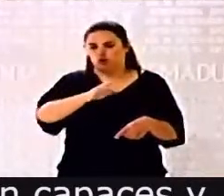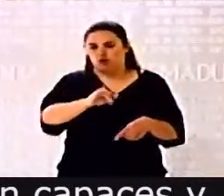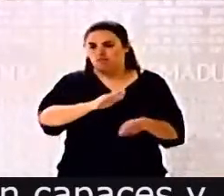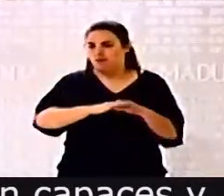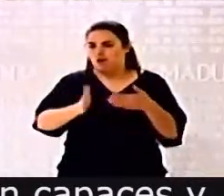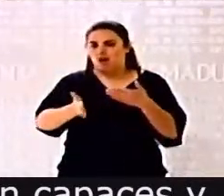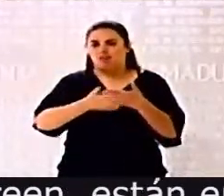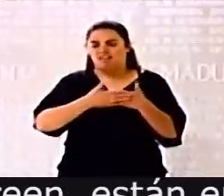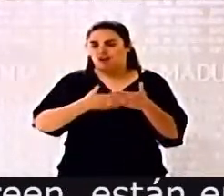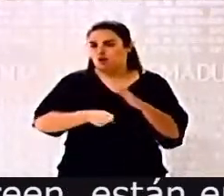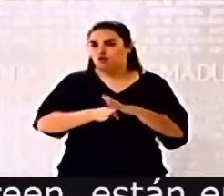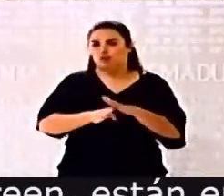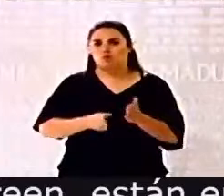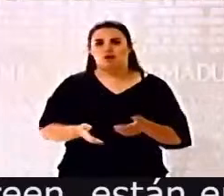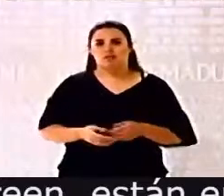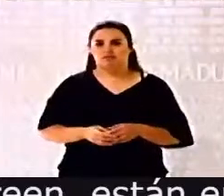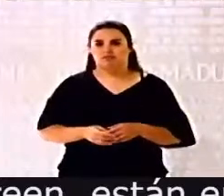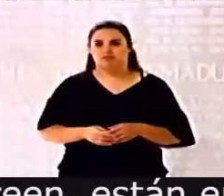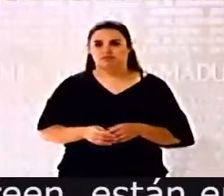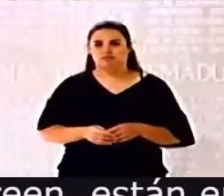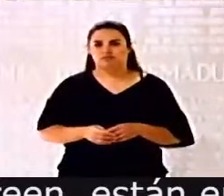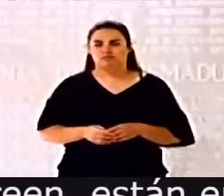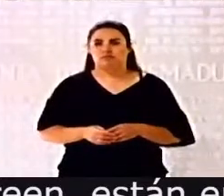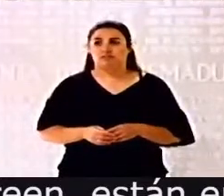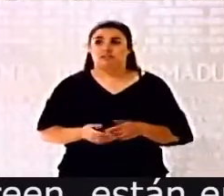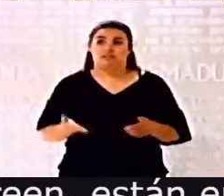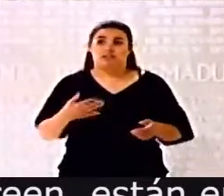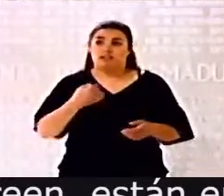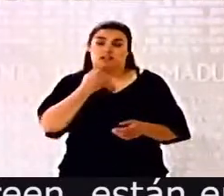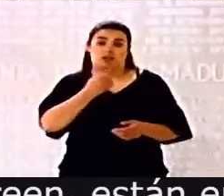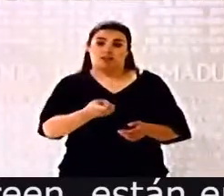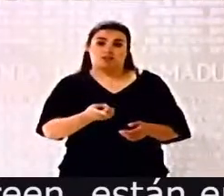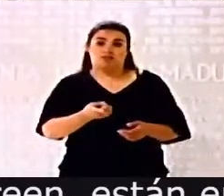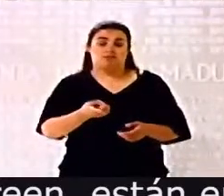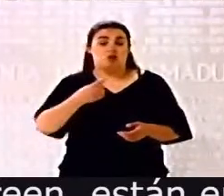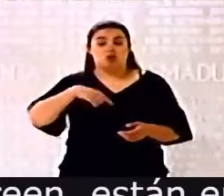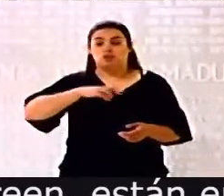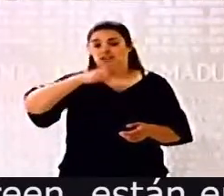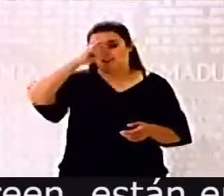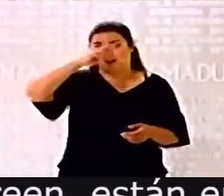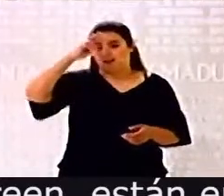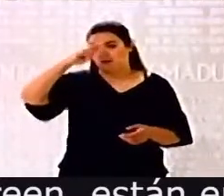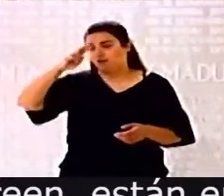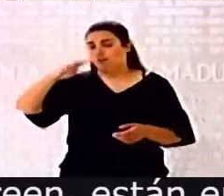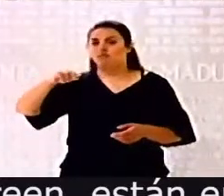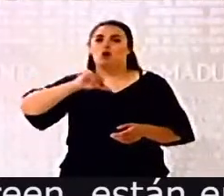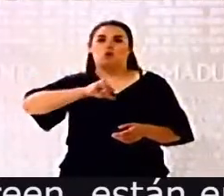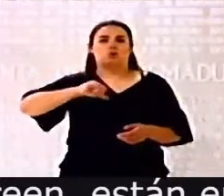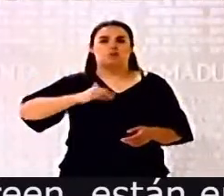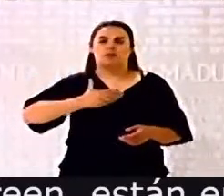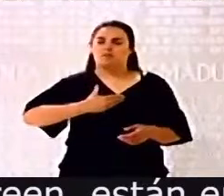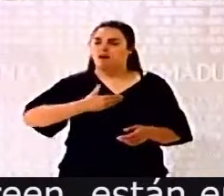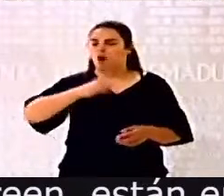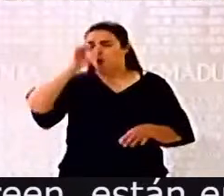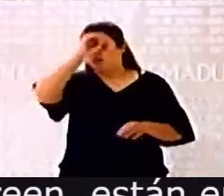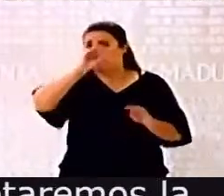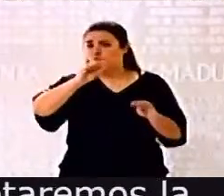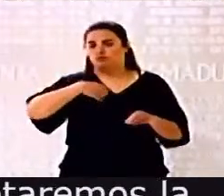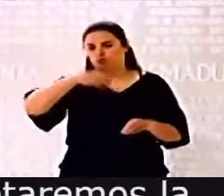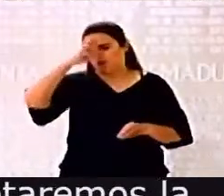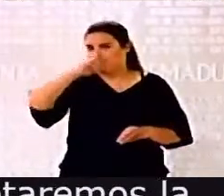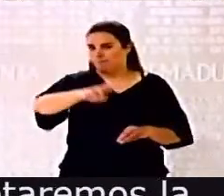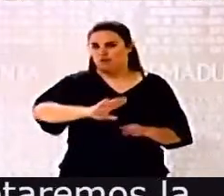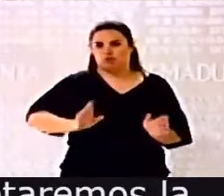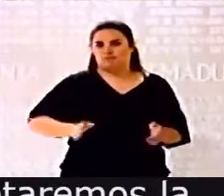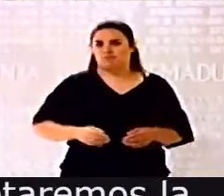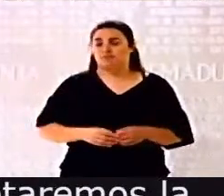no abrirlas, Y ya digo que respetaremos muy mucho la autonomía municipal, ¿eh? Es decir, nosotros